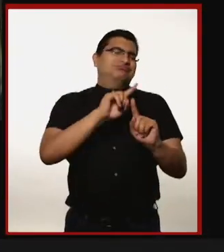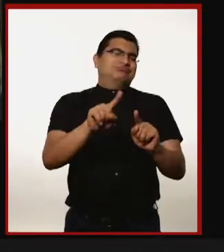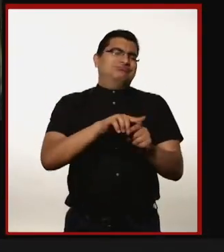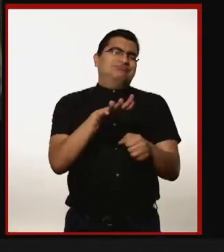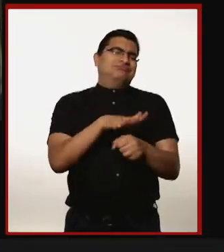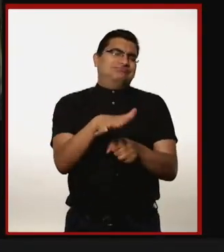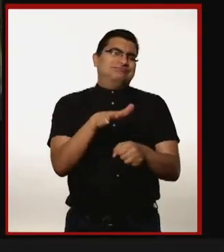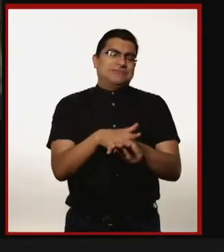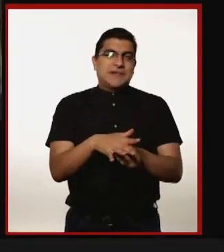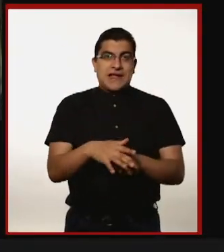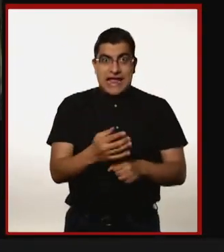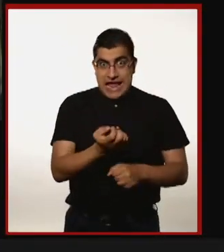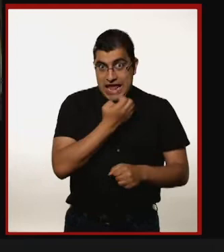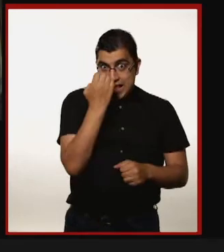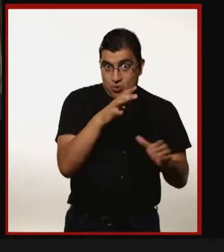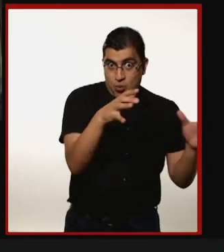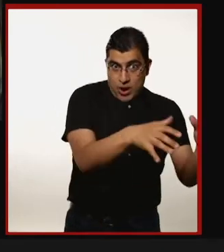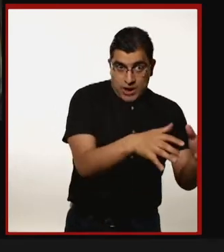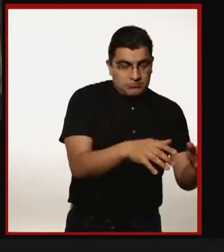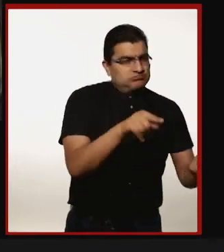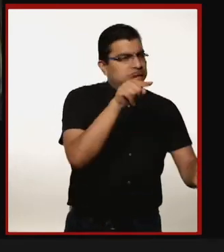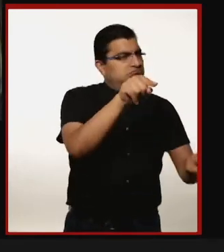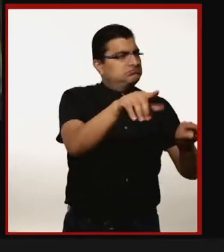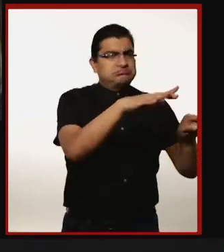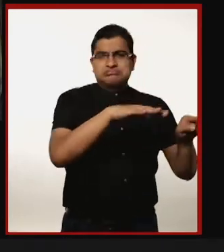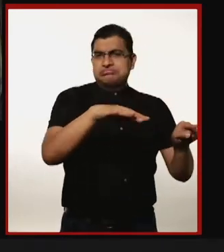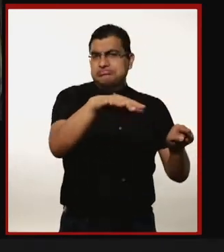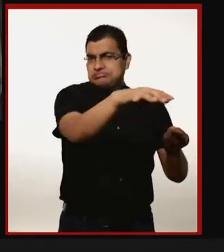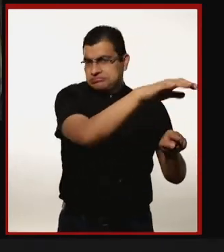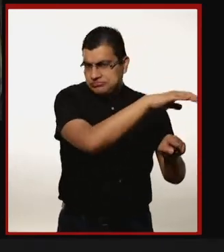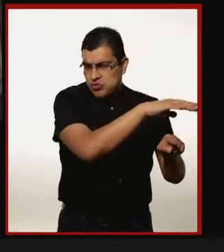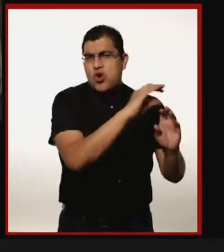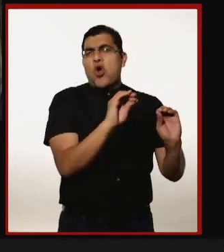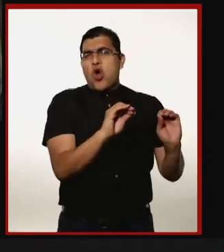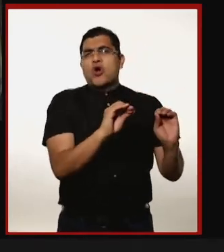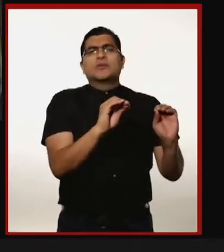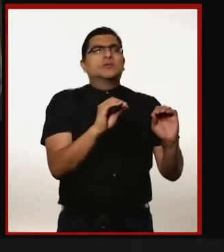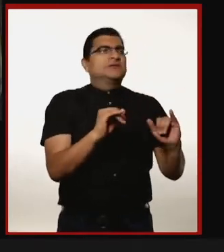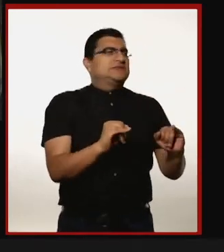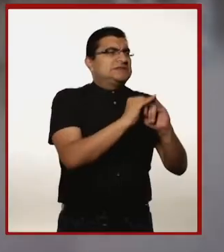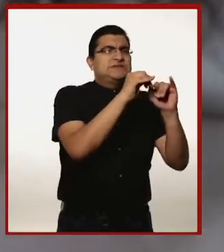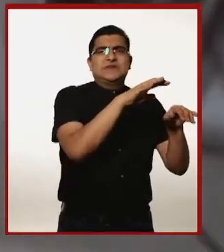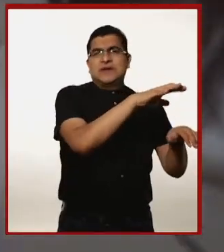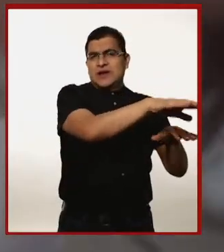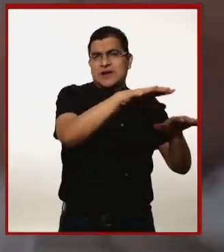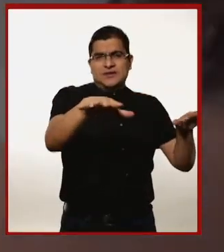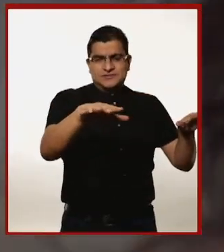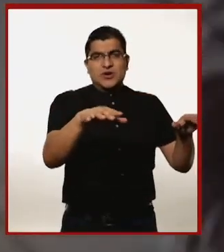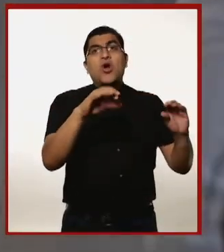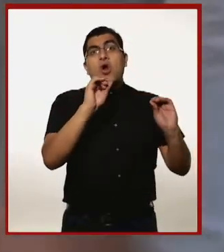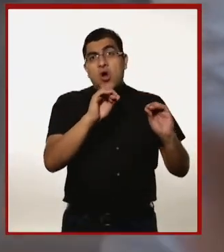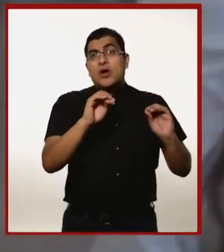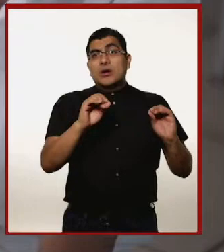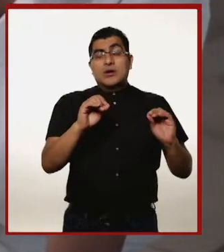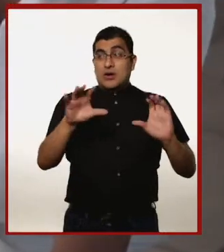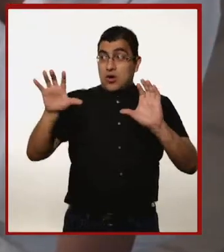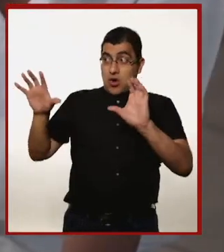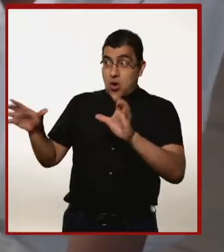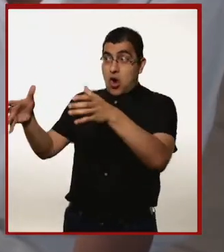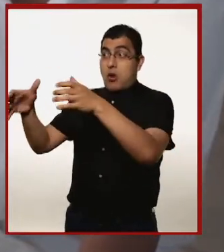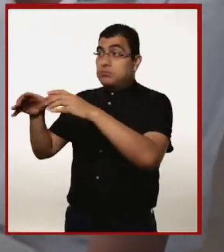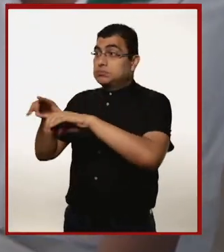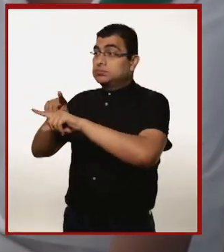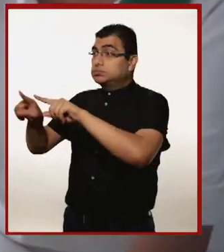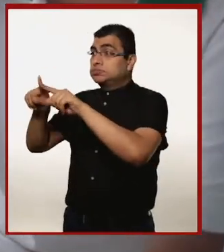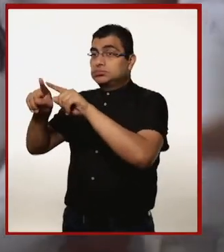posibilidades cuando la propia escuela, la institución o incluso las instancias en la propia comunidad